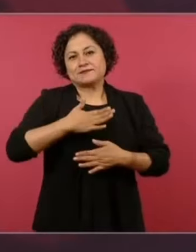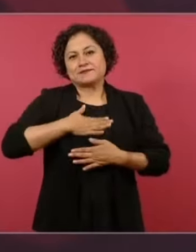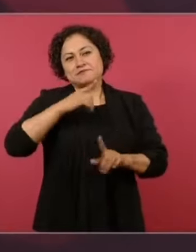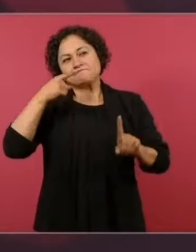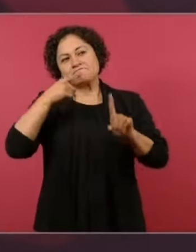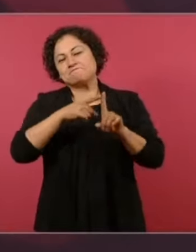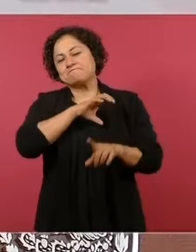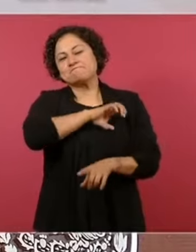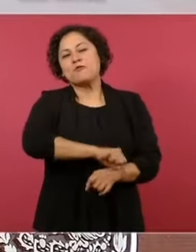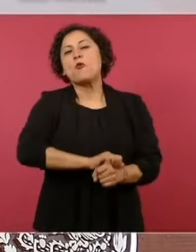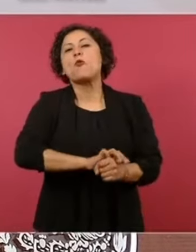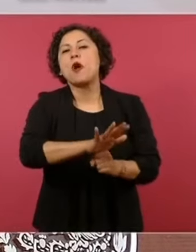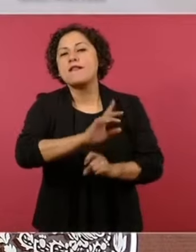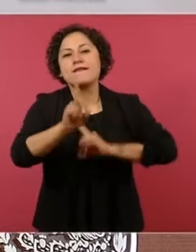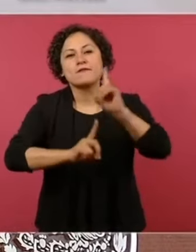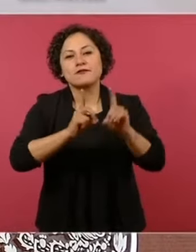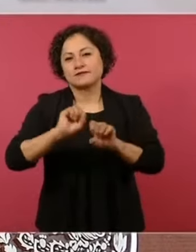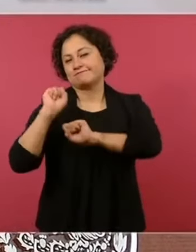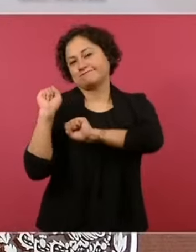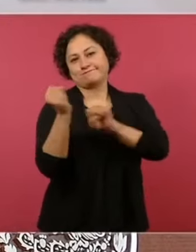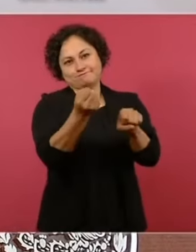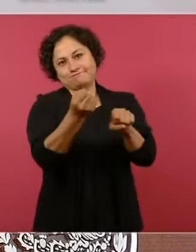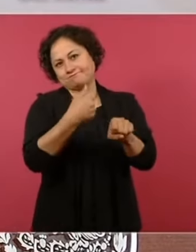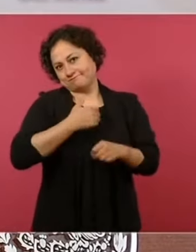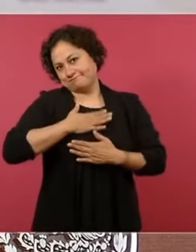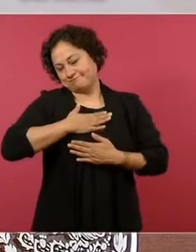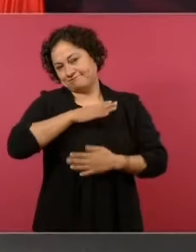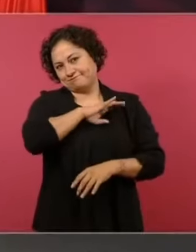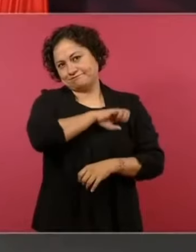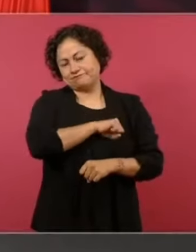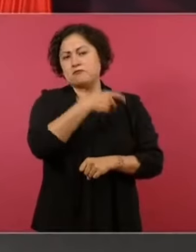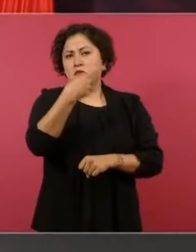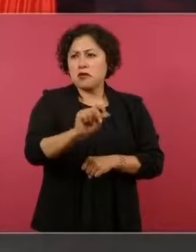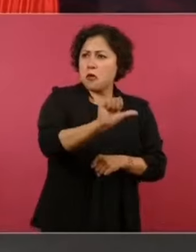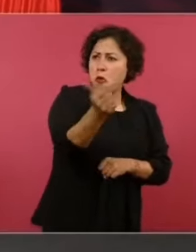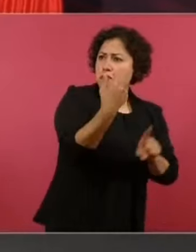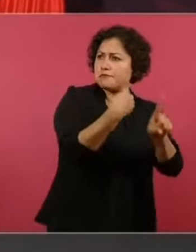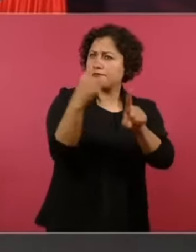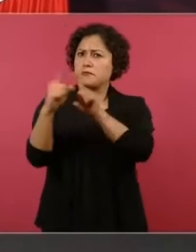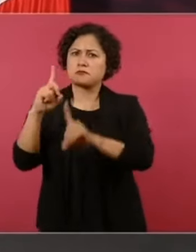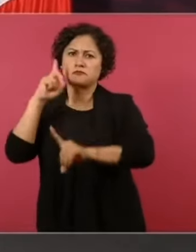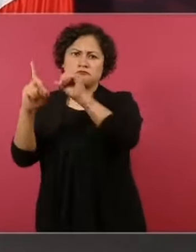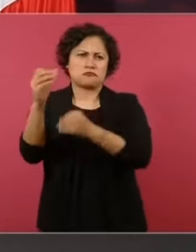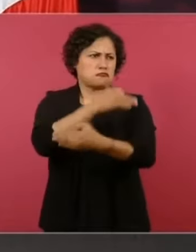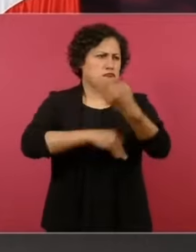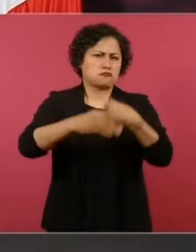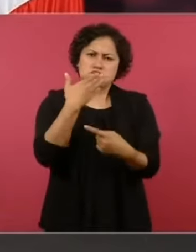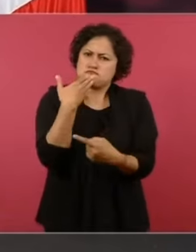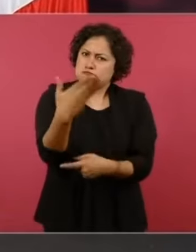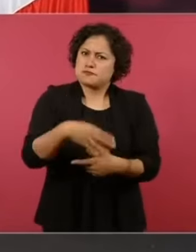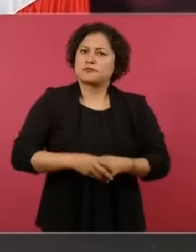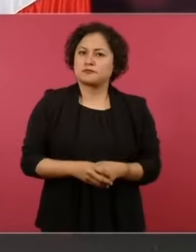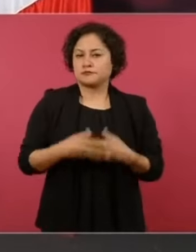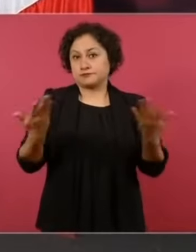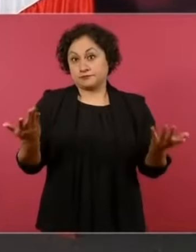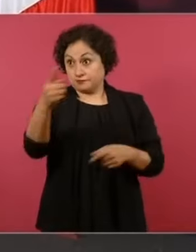béisbol sí eh pero todos los deportes son muy bueno y hay